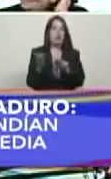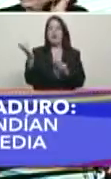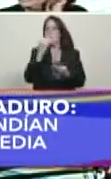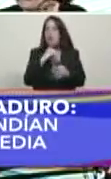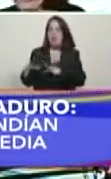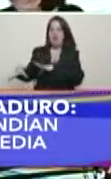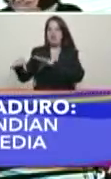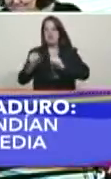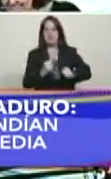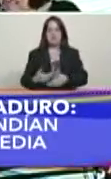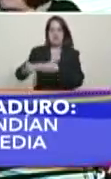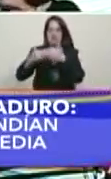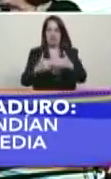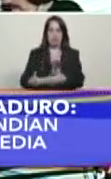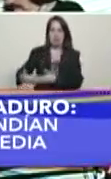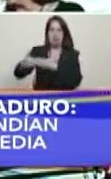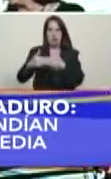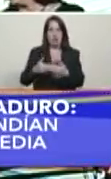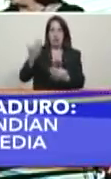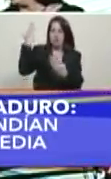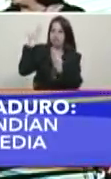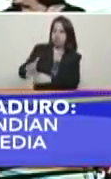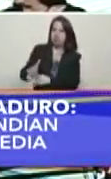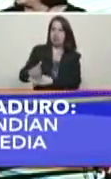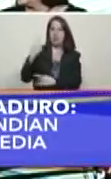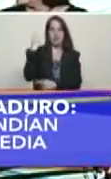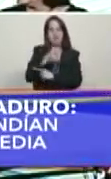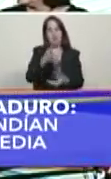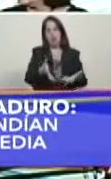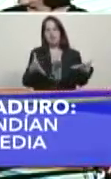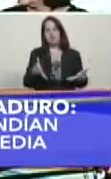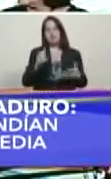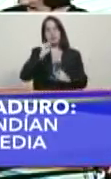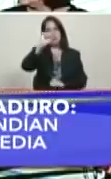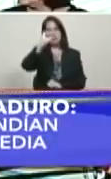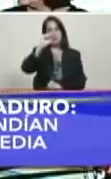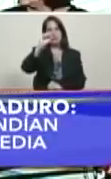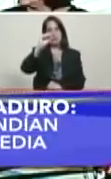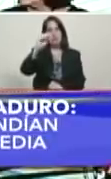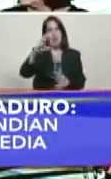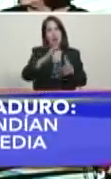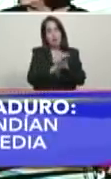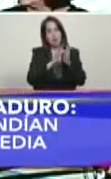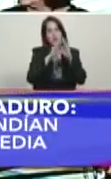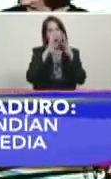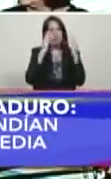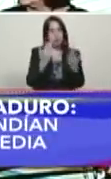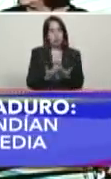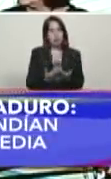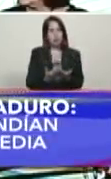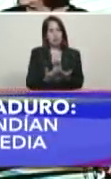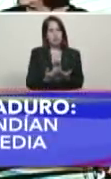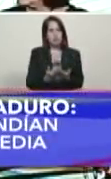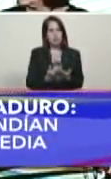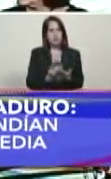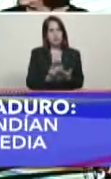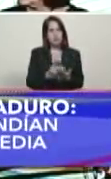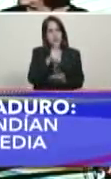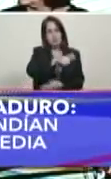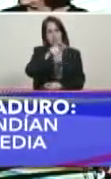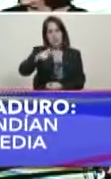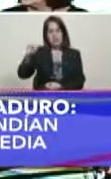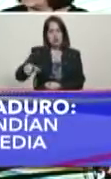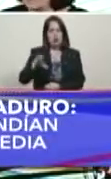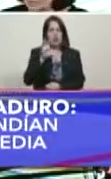hegemónicos tenemos que lograrlo compañeros del mundo compatriotas de la